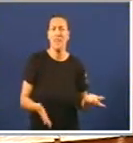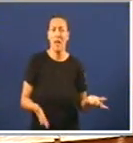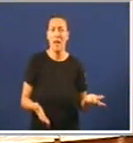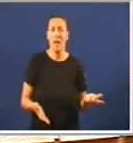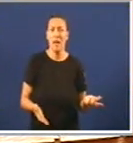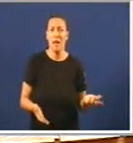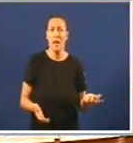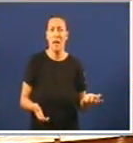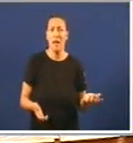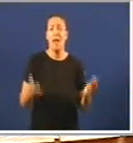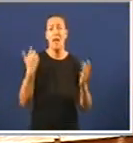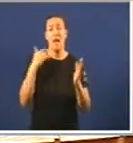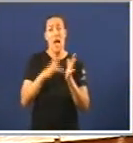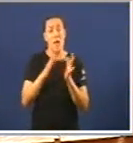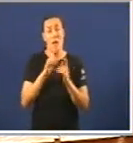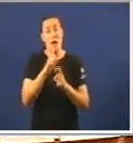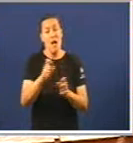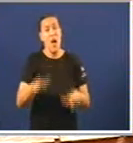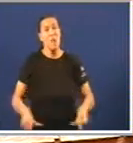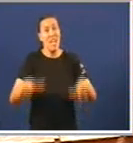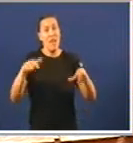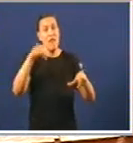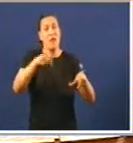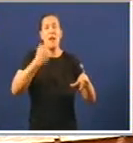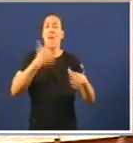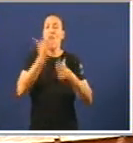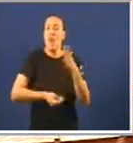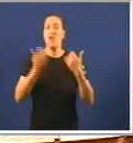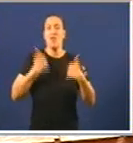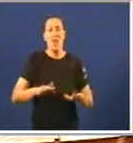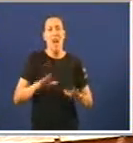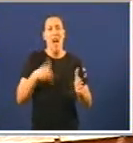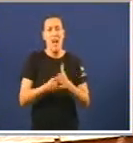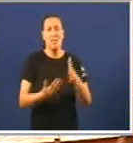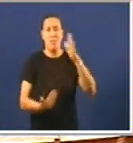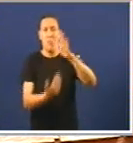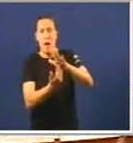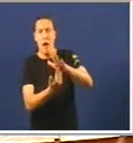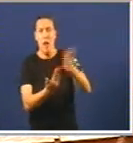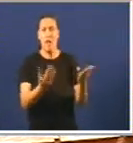abril advertimos que a plataforma tiña fallado estando inhabilitada por